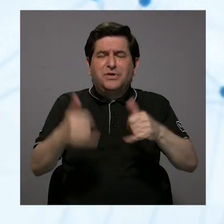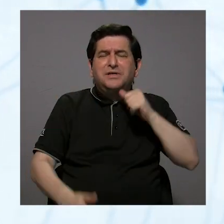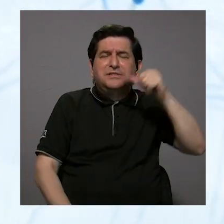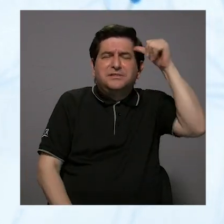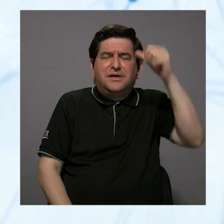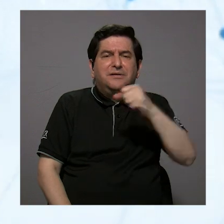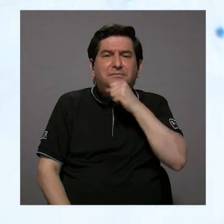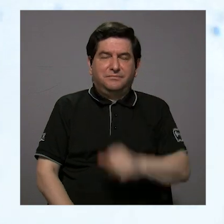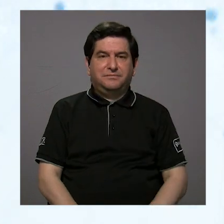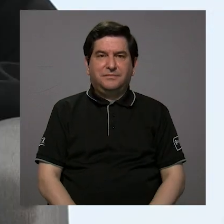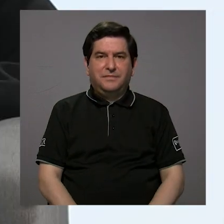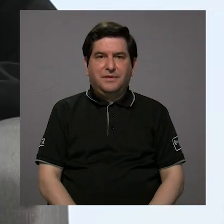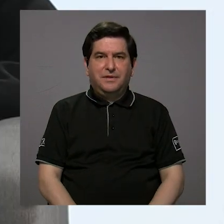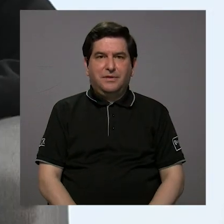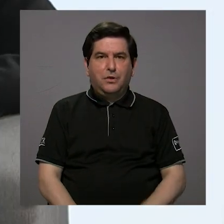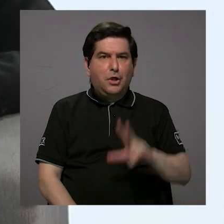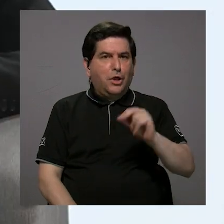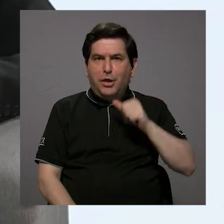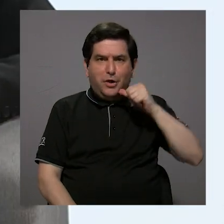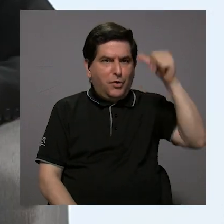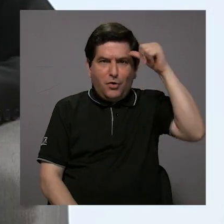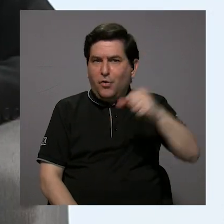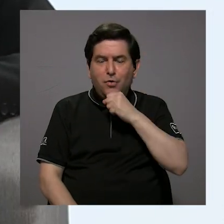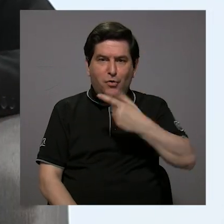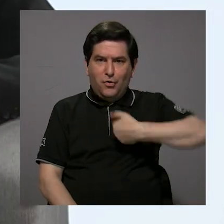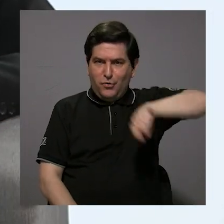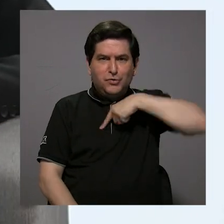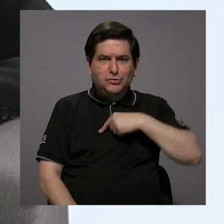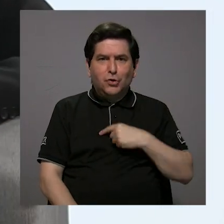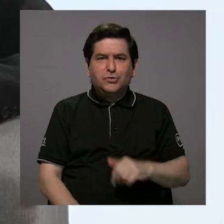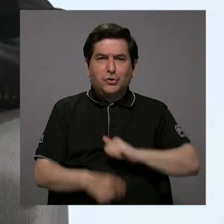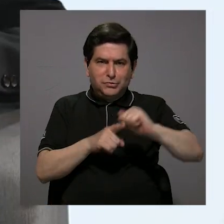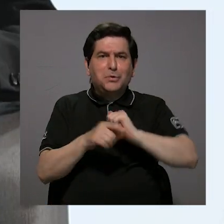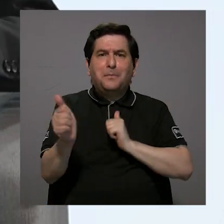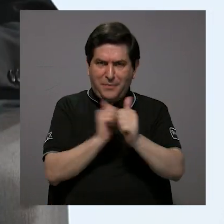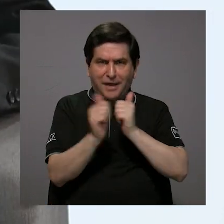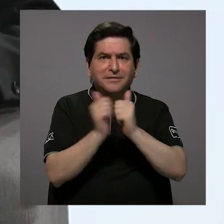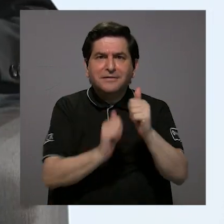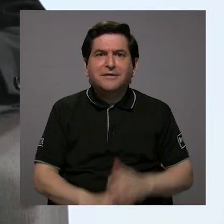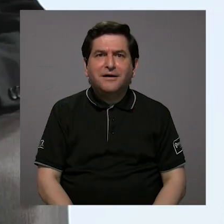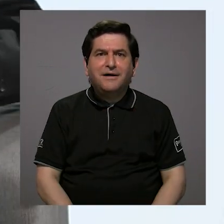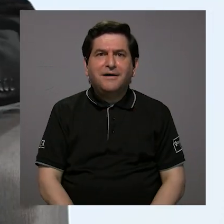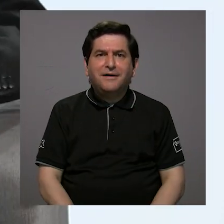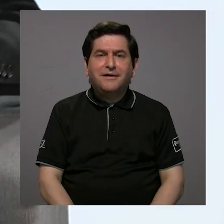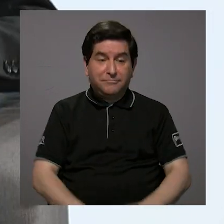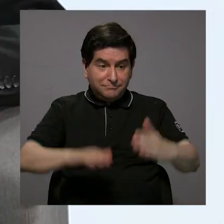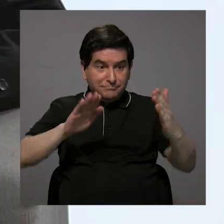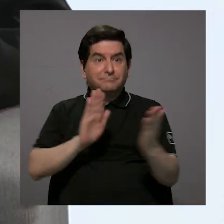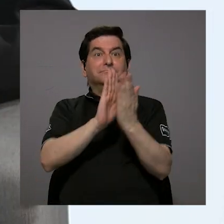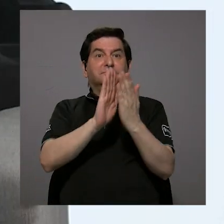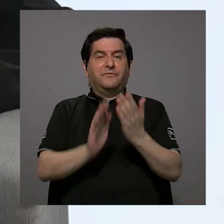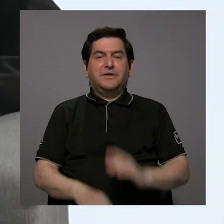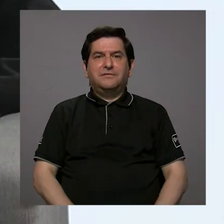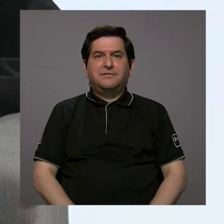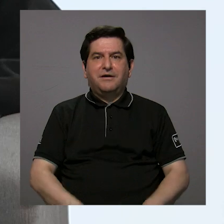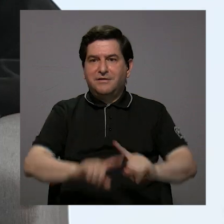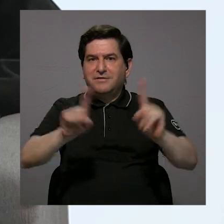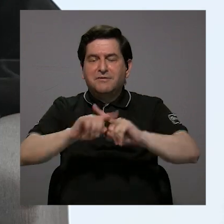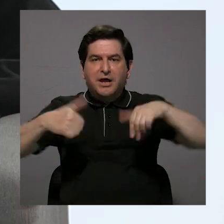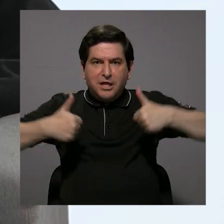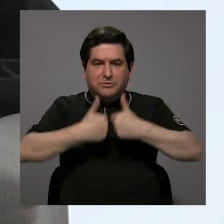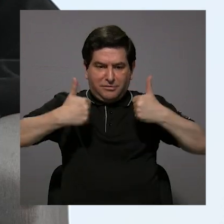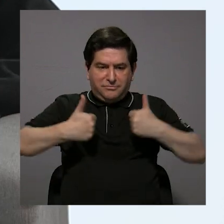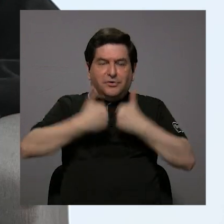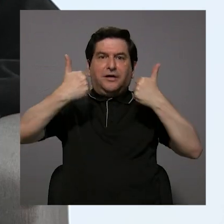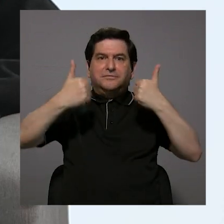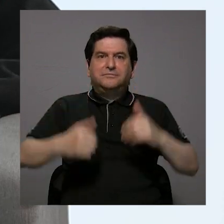personas ya muy mayores. Y no tan mayores. Nosotros los que practicamos deportes, ¿verdad? Que cada vez nos enfrentamos a